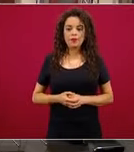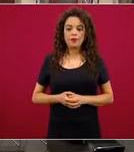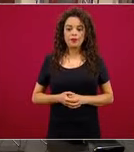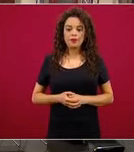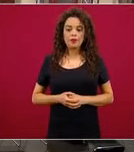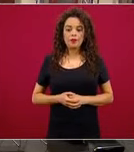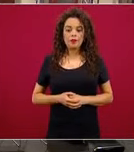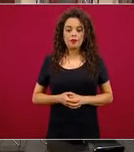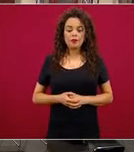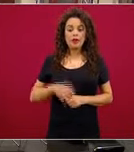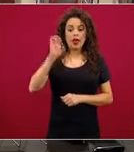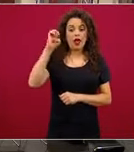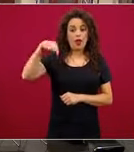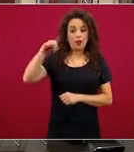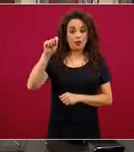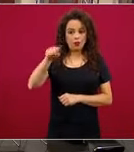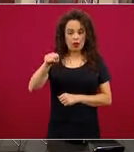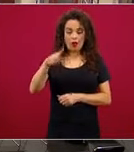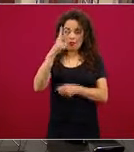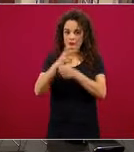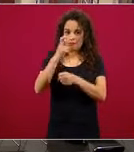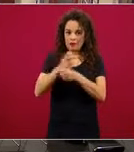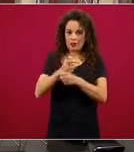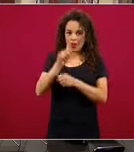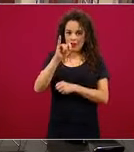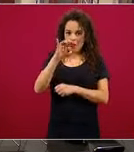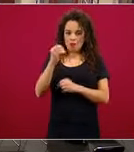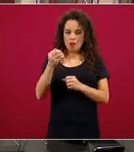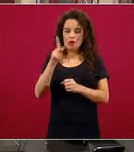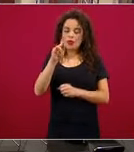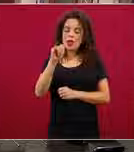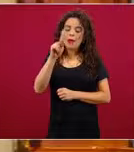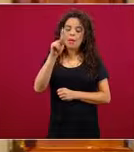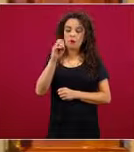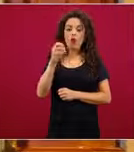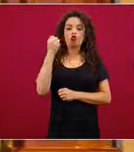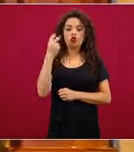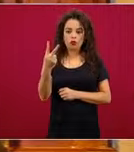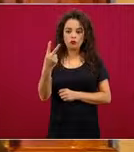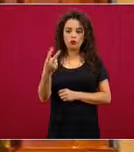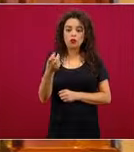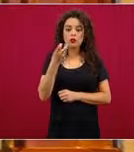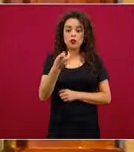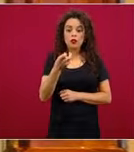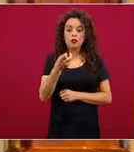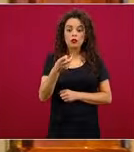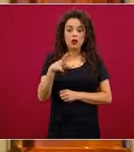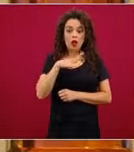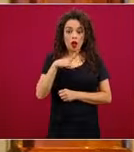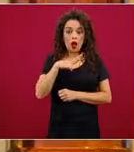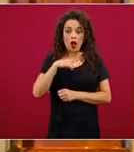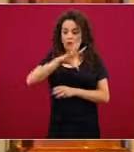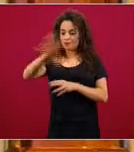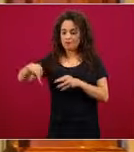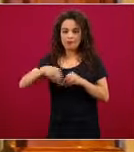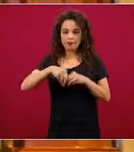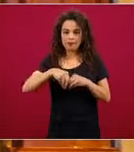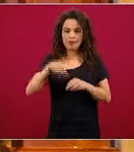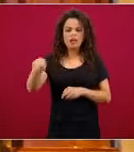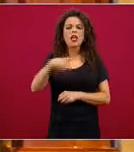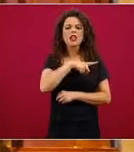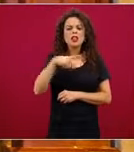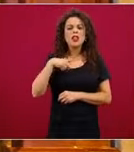Este es el EMT tipo 2, y entonces, adicional a lo que tiene el EMT tipo 2, este EMT debe de